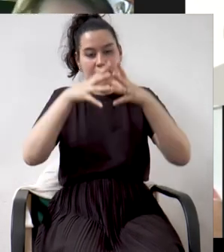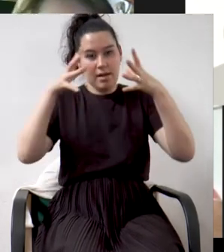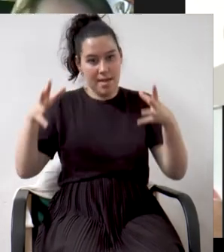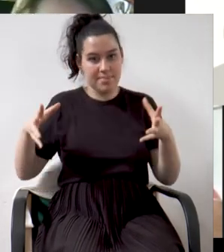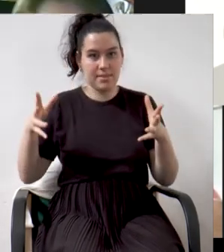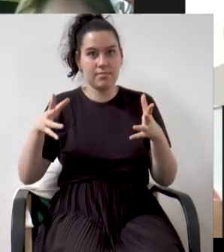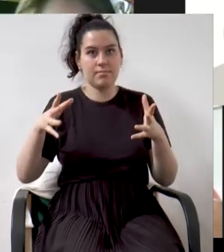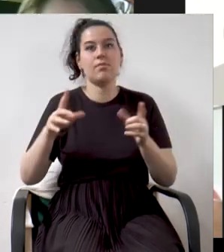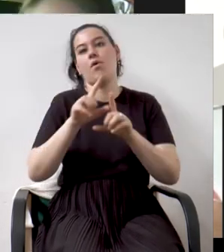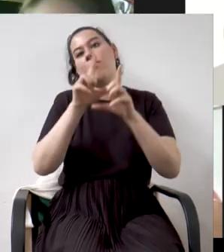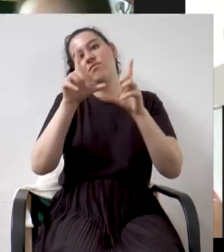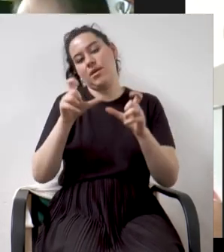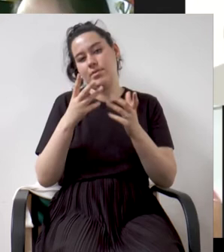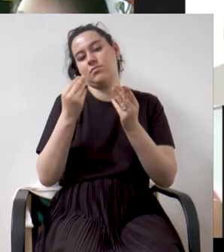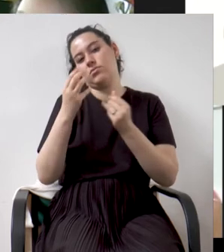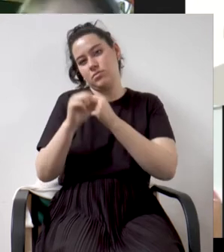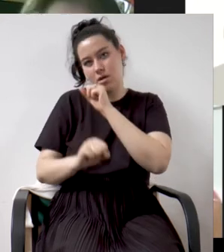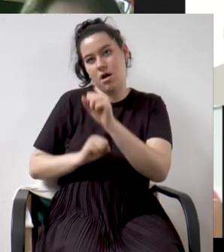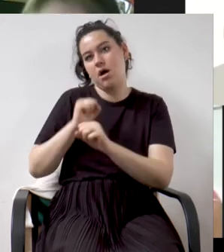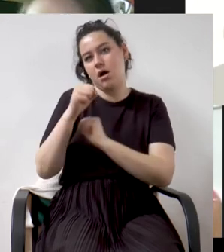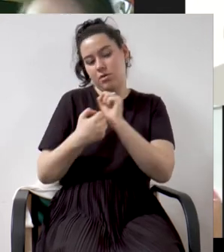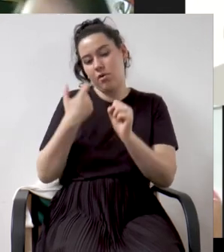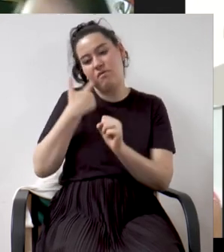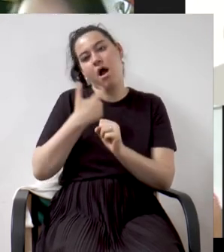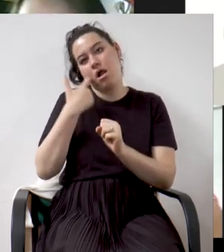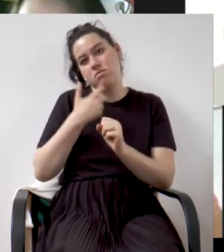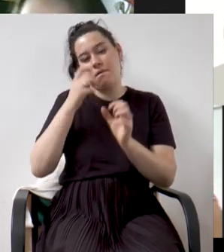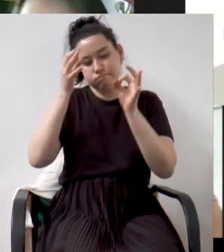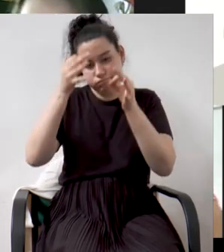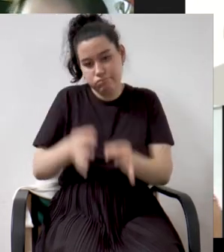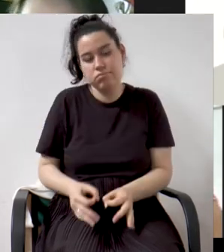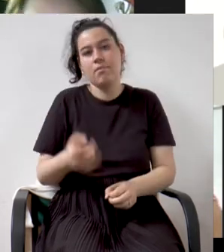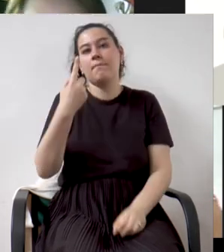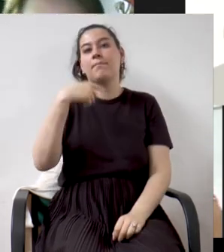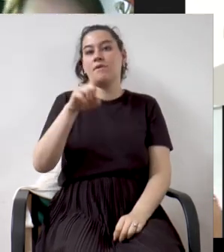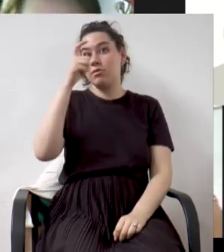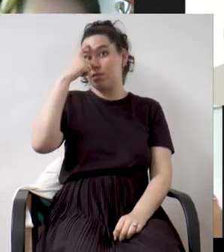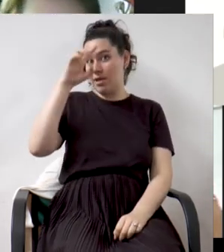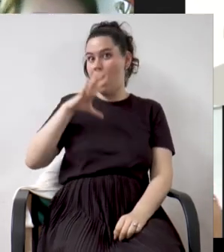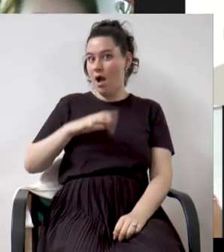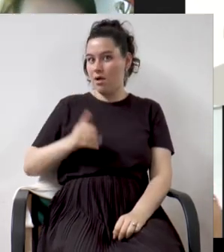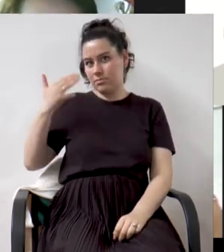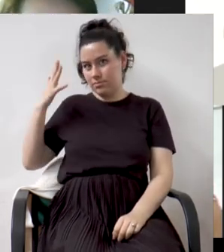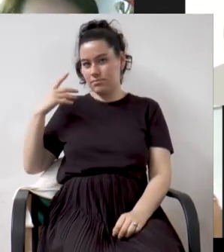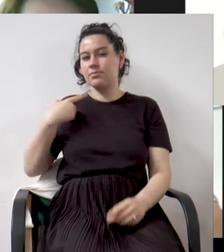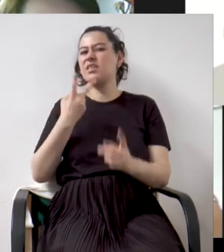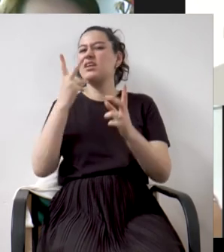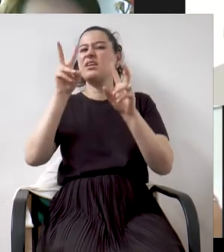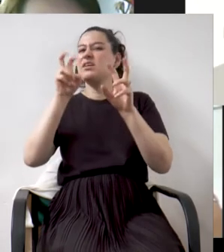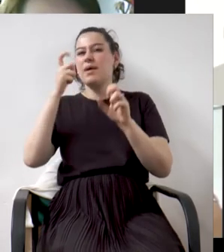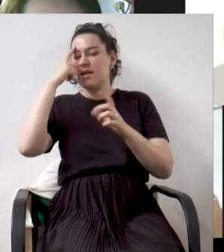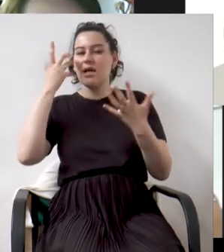actualidad, obviamente han pasado muchos años, nunca se llegó a poner en práctica, pero sí está la idea de lo transversal y está